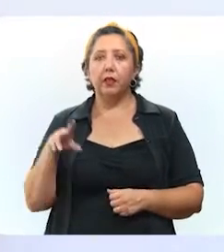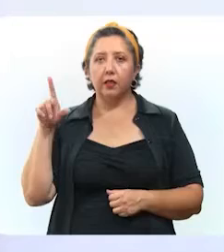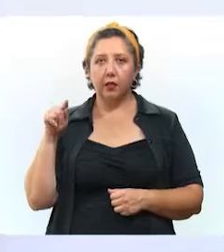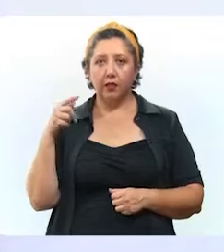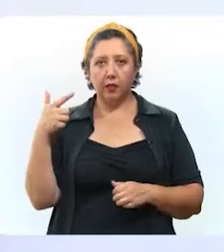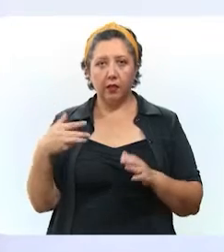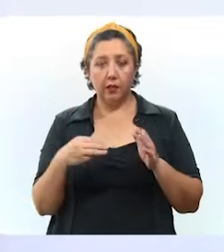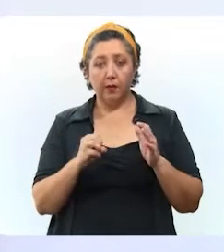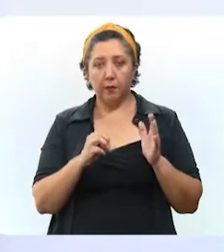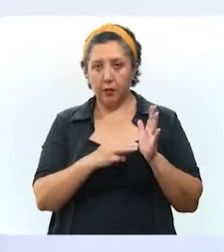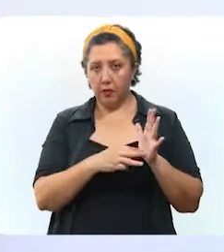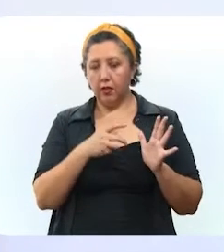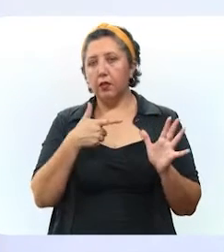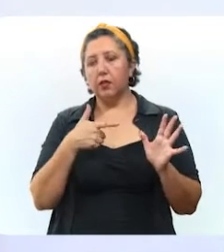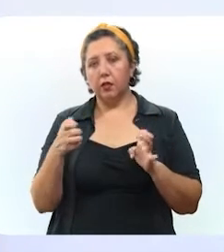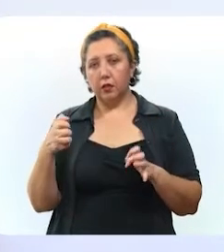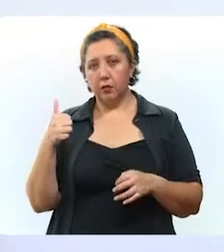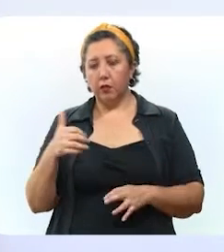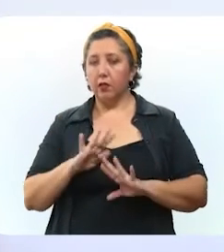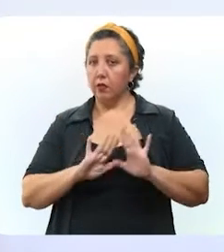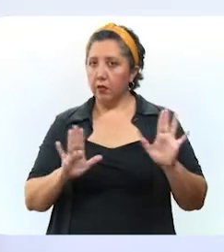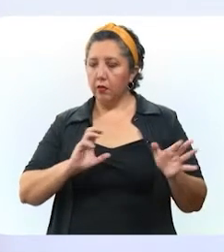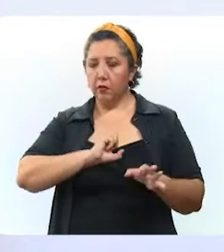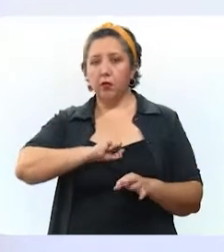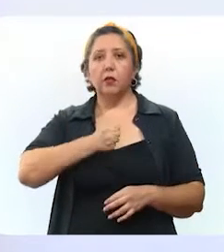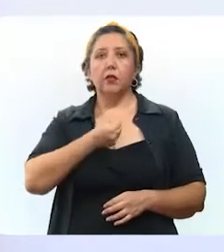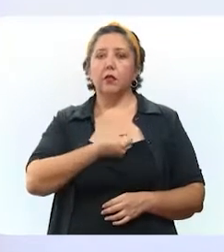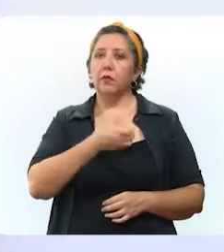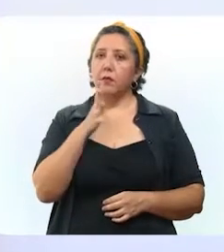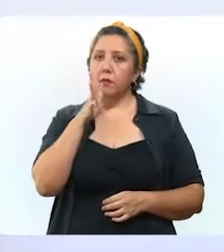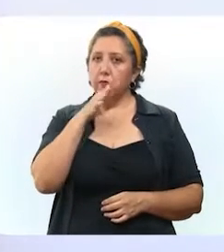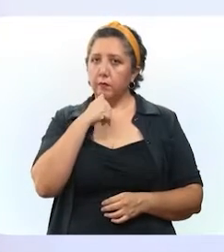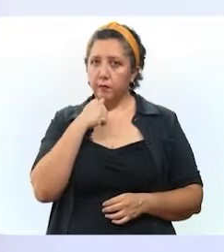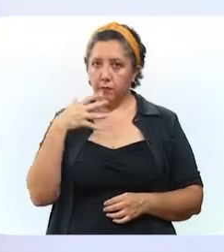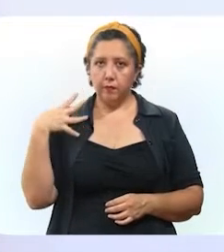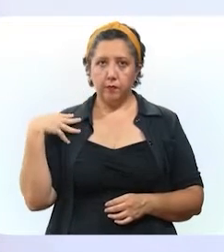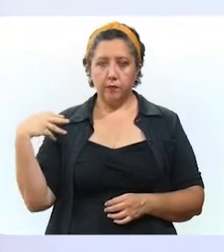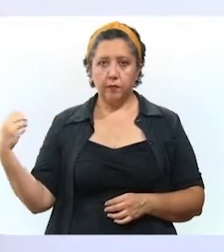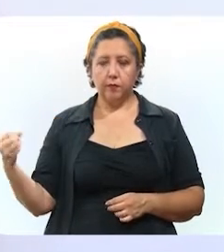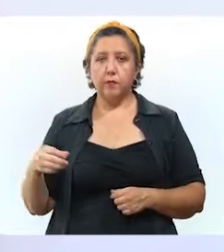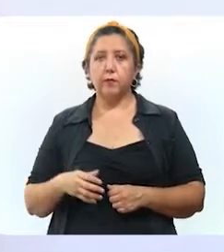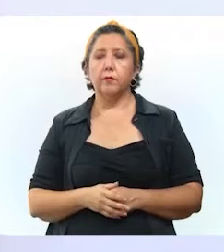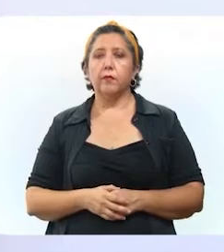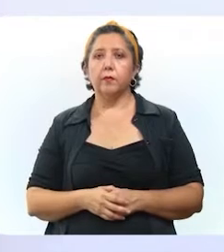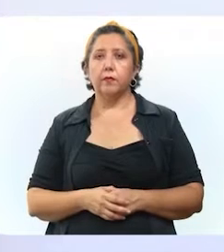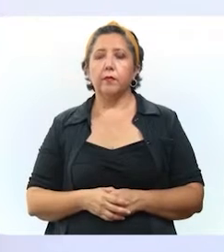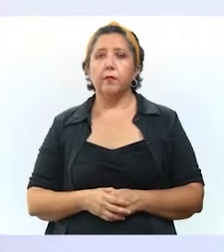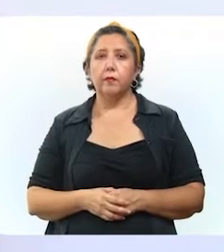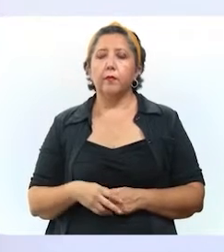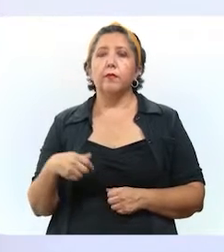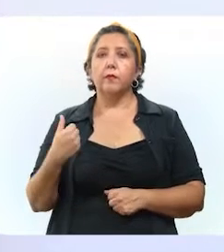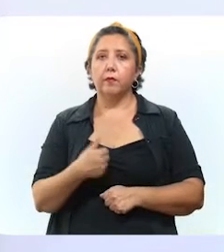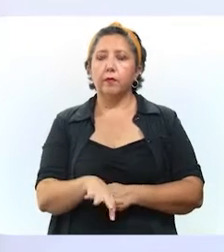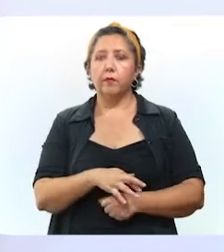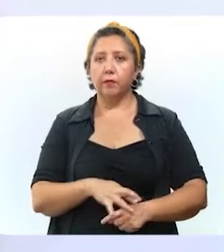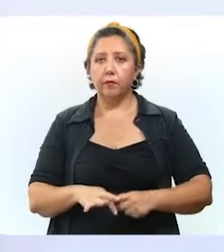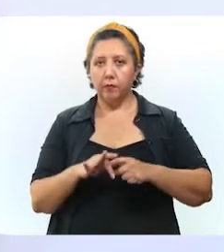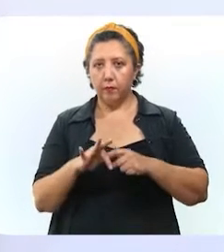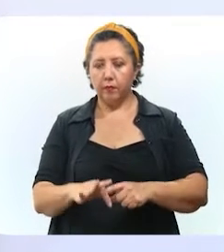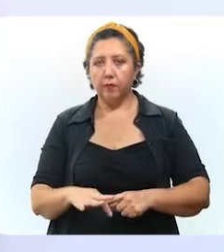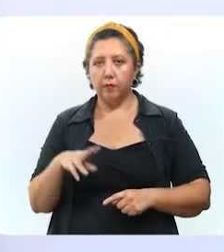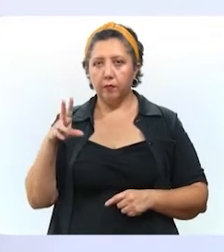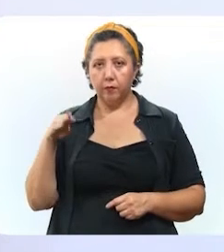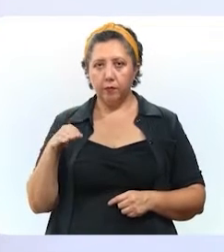70,406 pacientes ya se recuperaron, no presentan síntomas ni pueden contagiar. Esta cifra